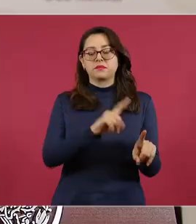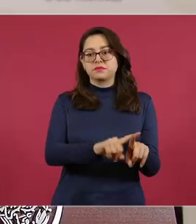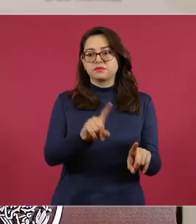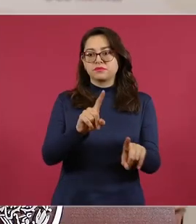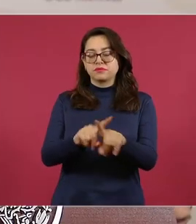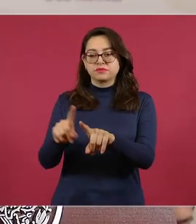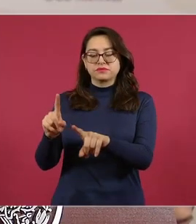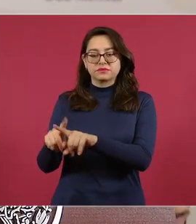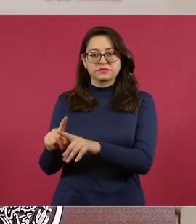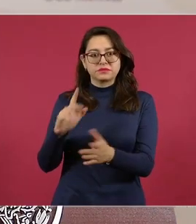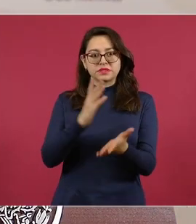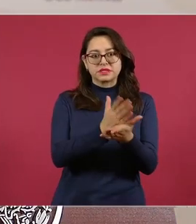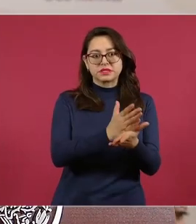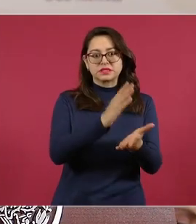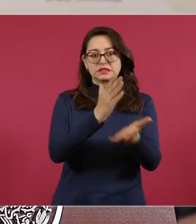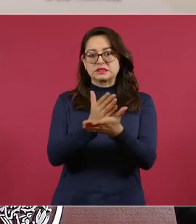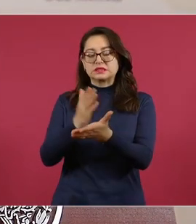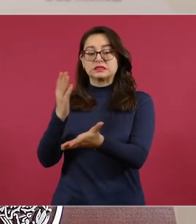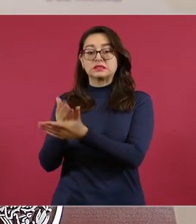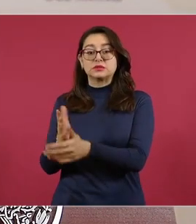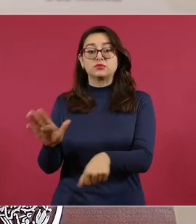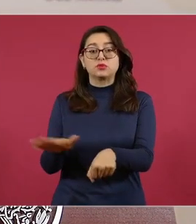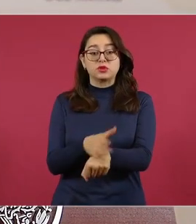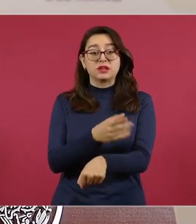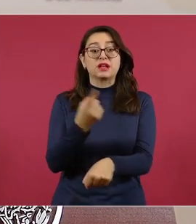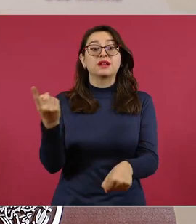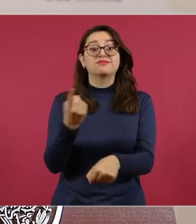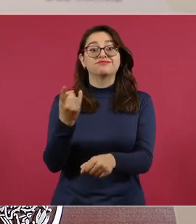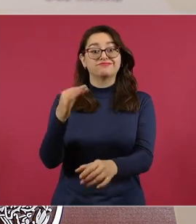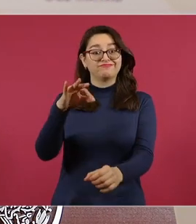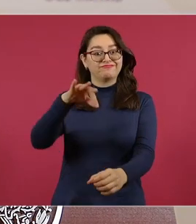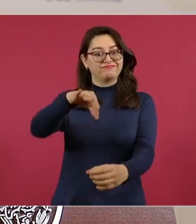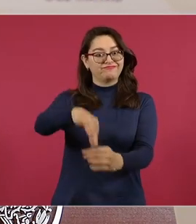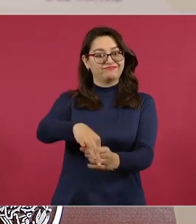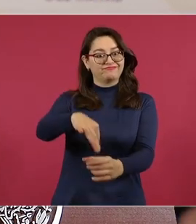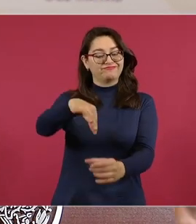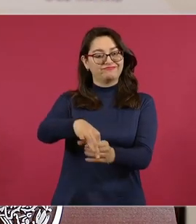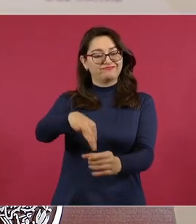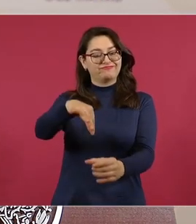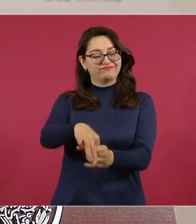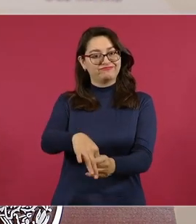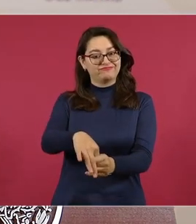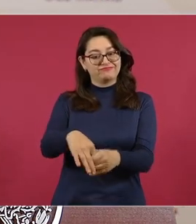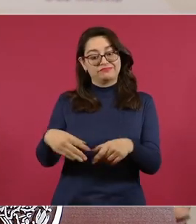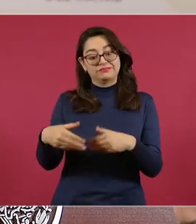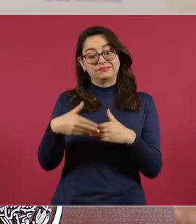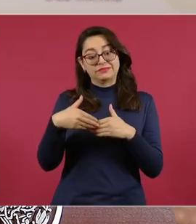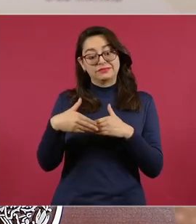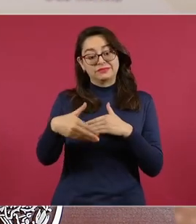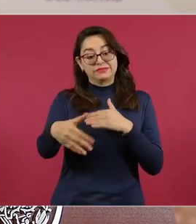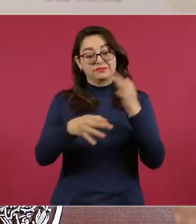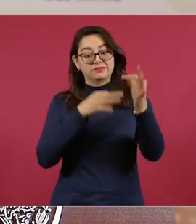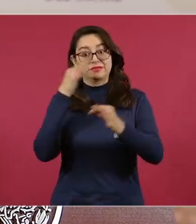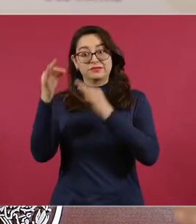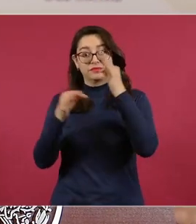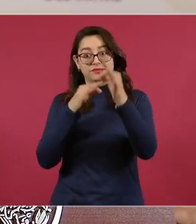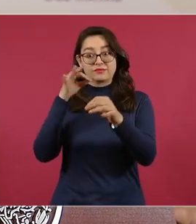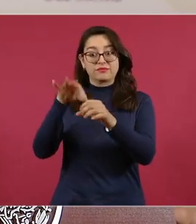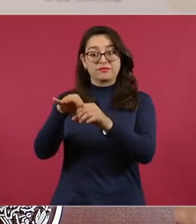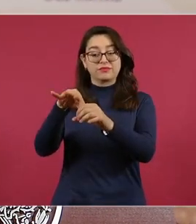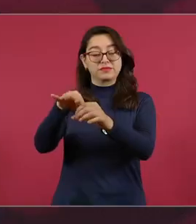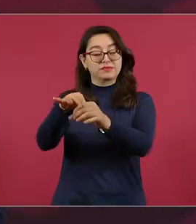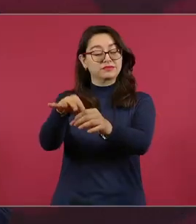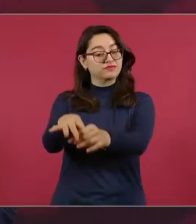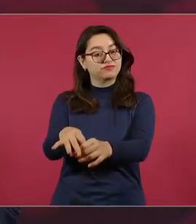a finales de febrero. Ya comienza la veda porque el primero